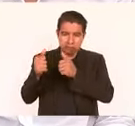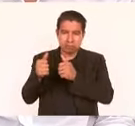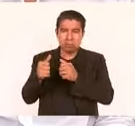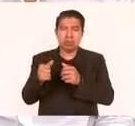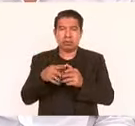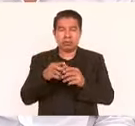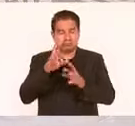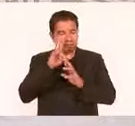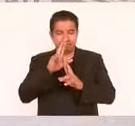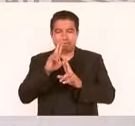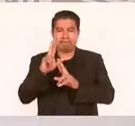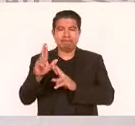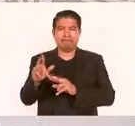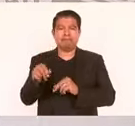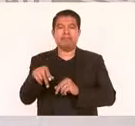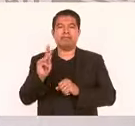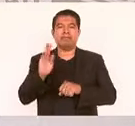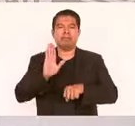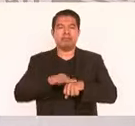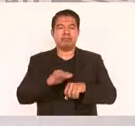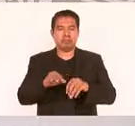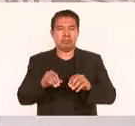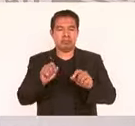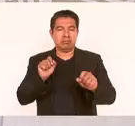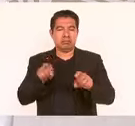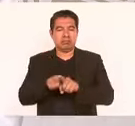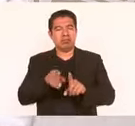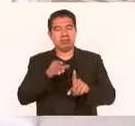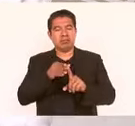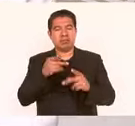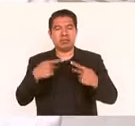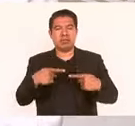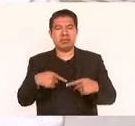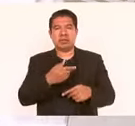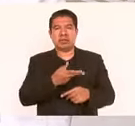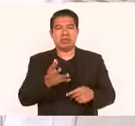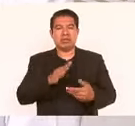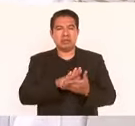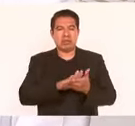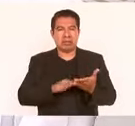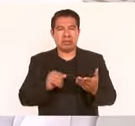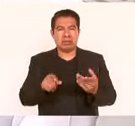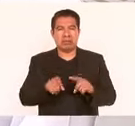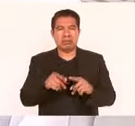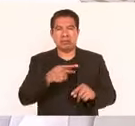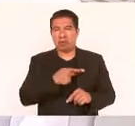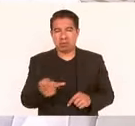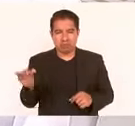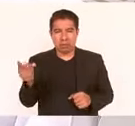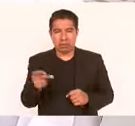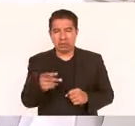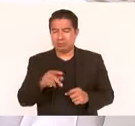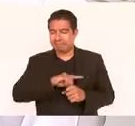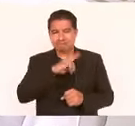respeta a todos, pero se le da preferencia a la gente humilde, por el bien de todos, primero